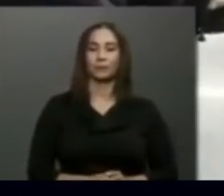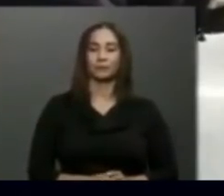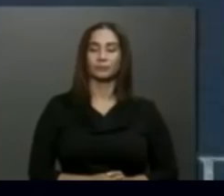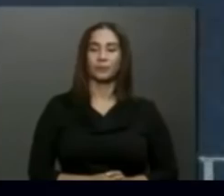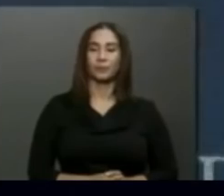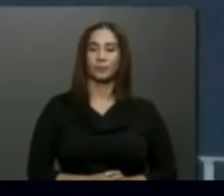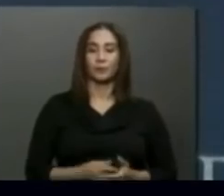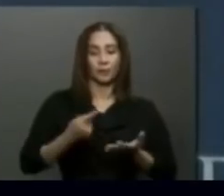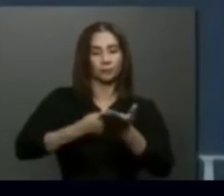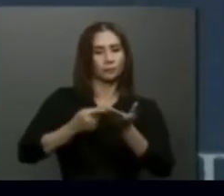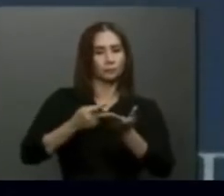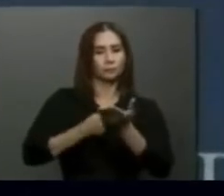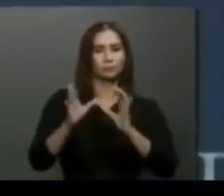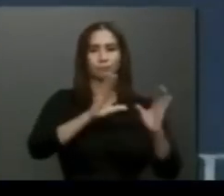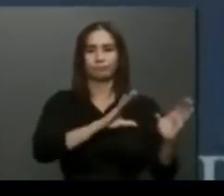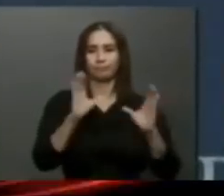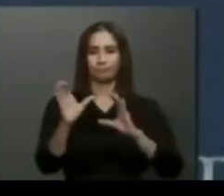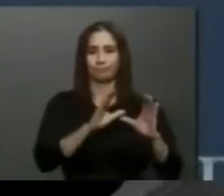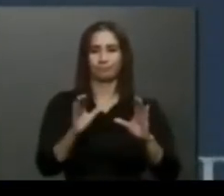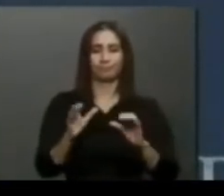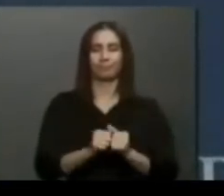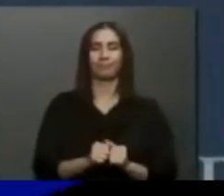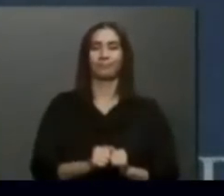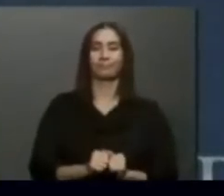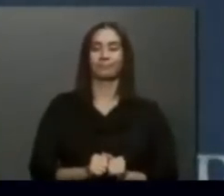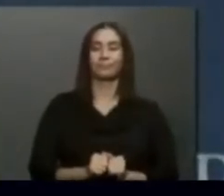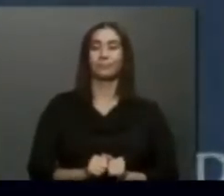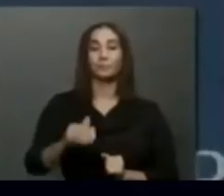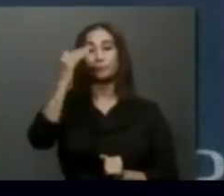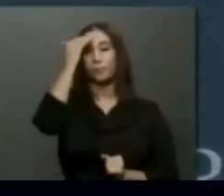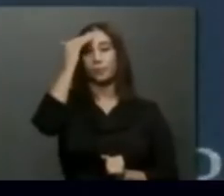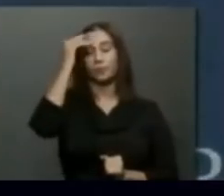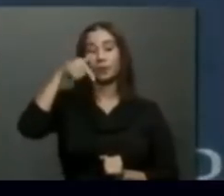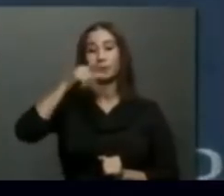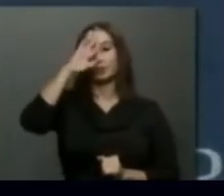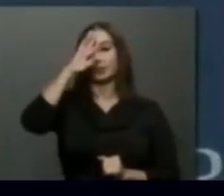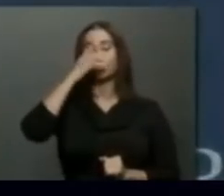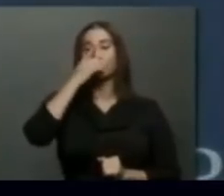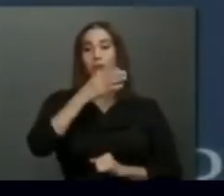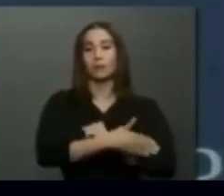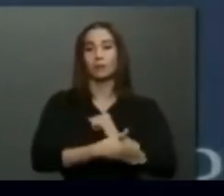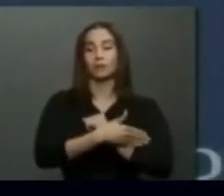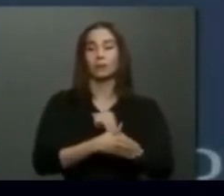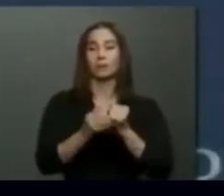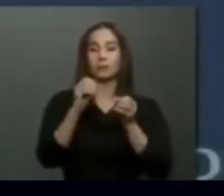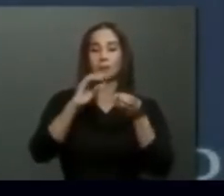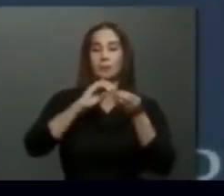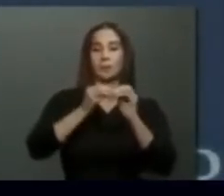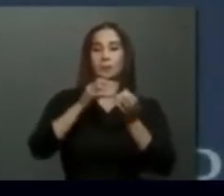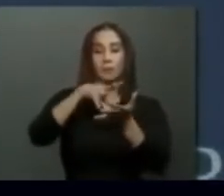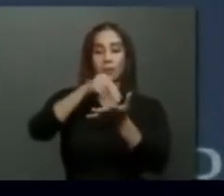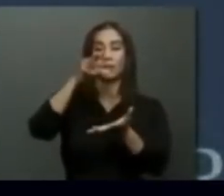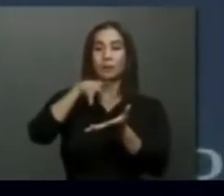Pero vamos a hablar de Navidad. Ustedes saben que el país tiene en este momento cifras récord en